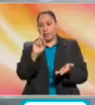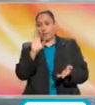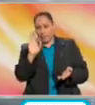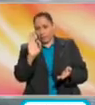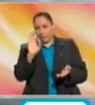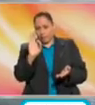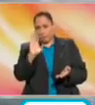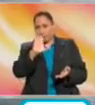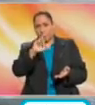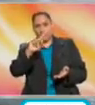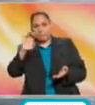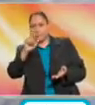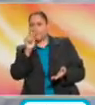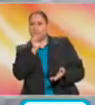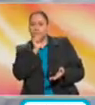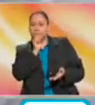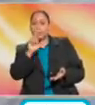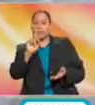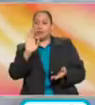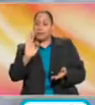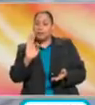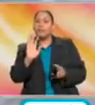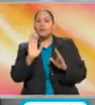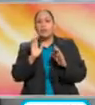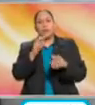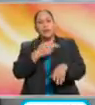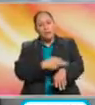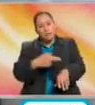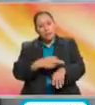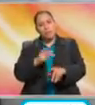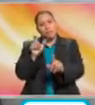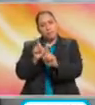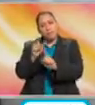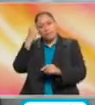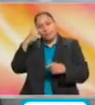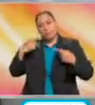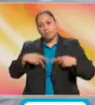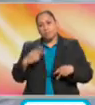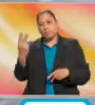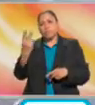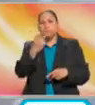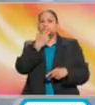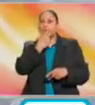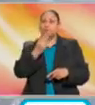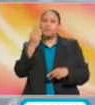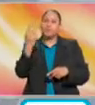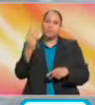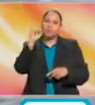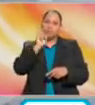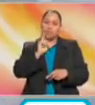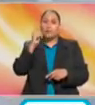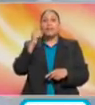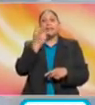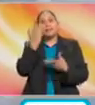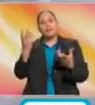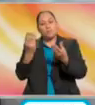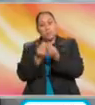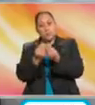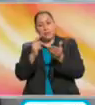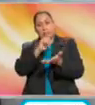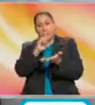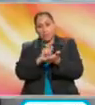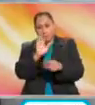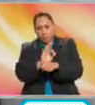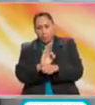Federal, ya había, digamos, ciertas medidas de protección para las personas del mismo sexo que se querían juntar, por así decirlo. Sí, ¿Qué